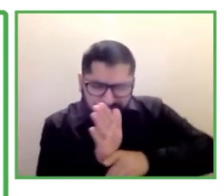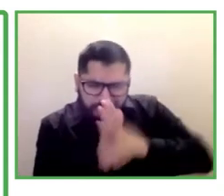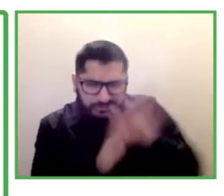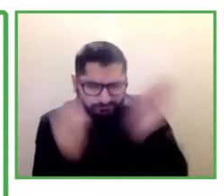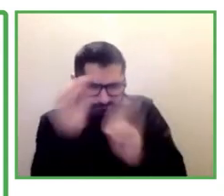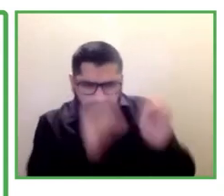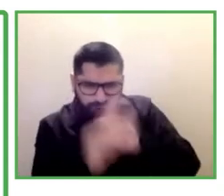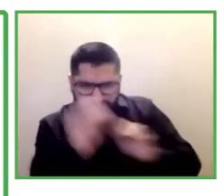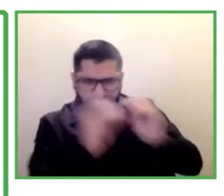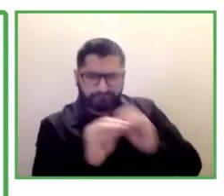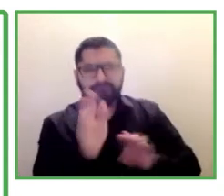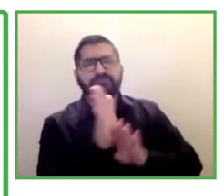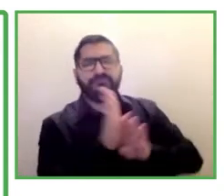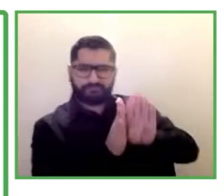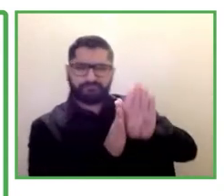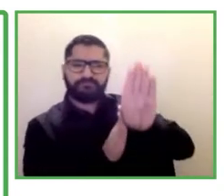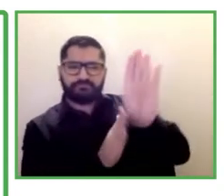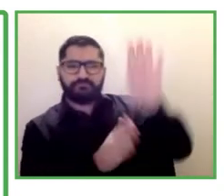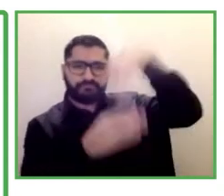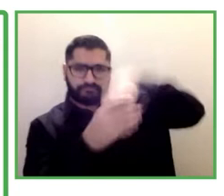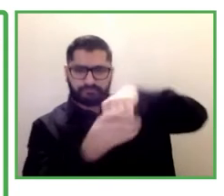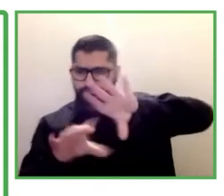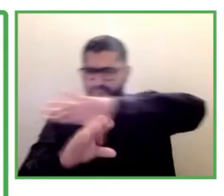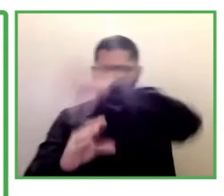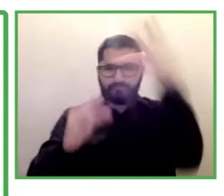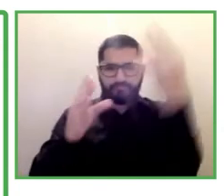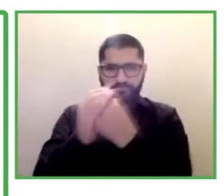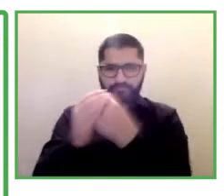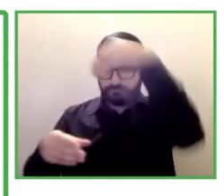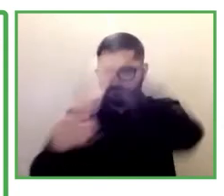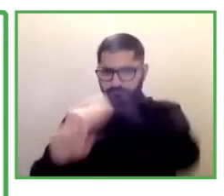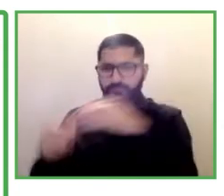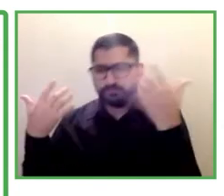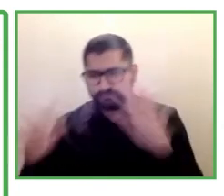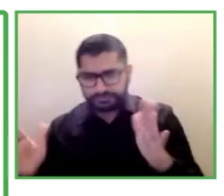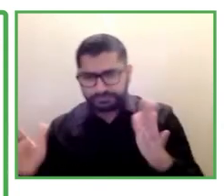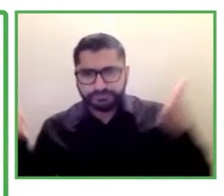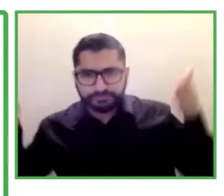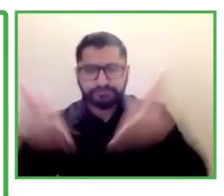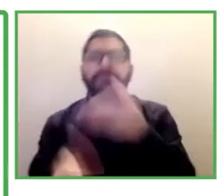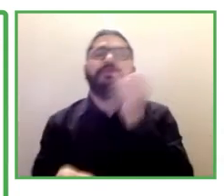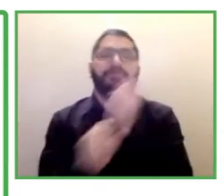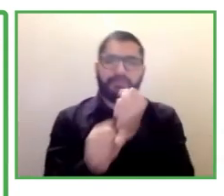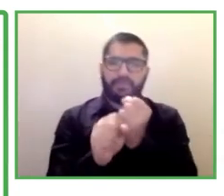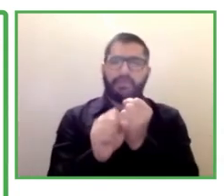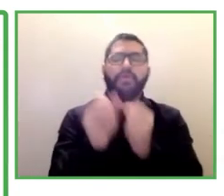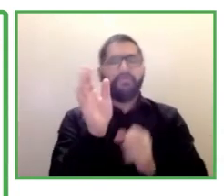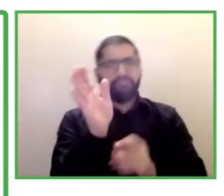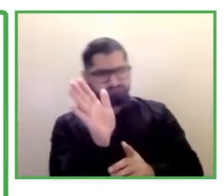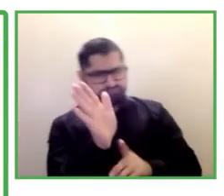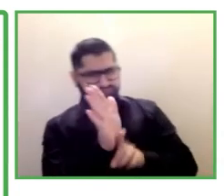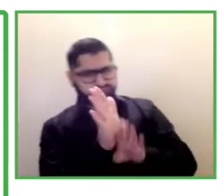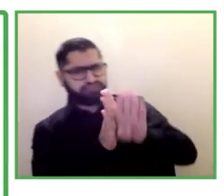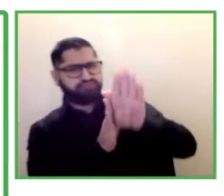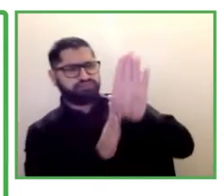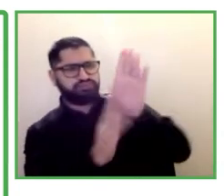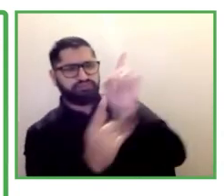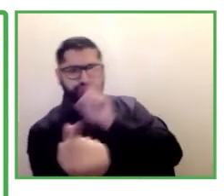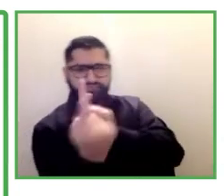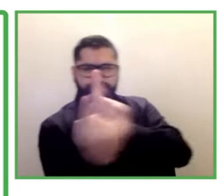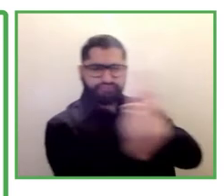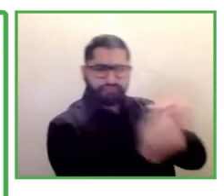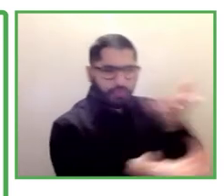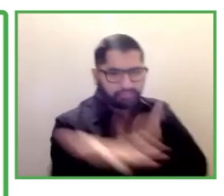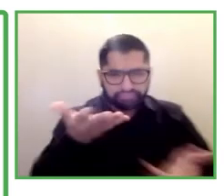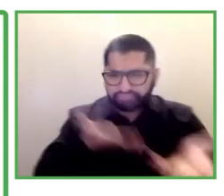entonces nuestros desarrolladores trabajan individualmente con cada uno de sus planes. Y ahí empezamos a hablar con